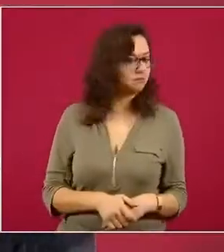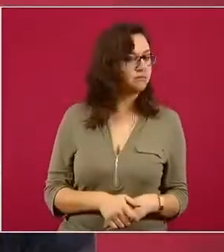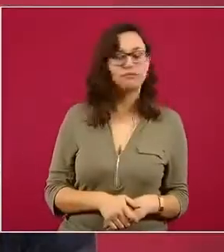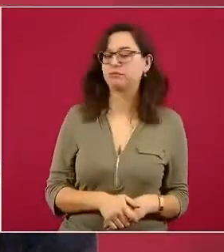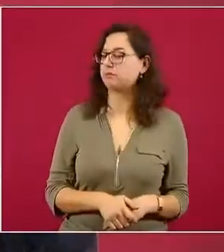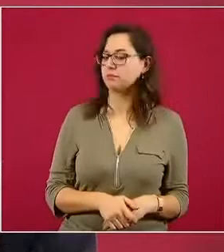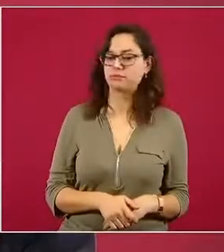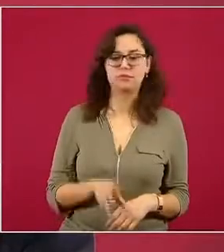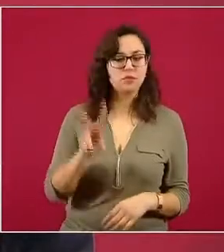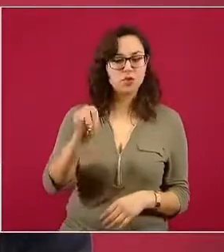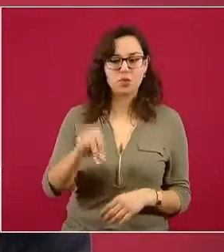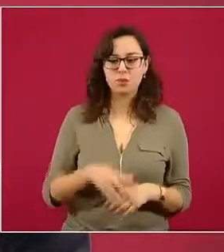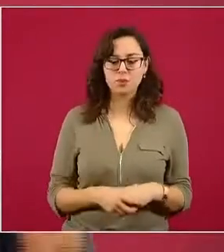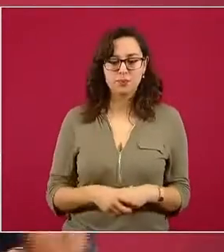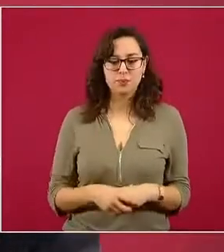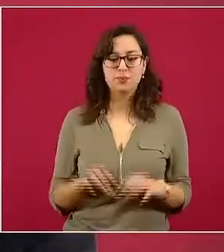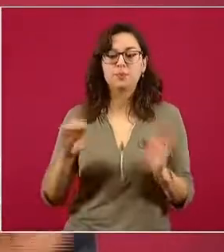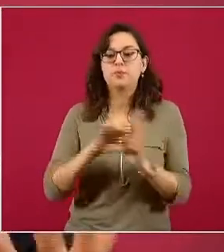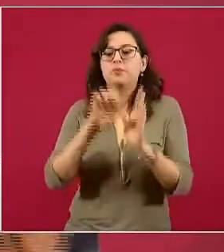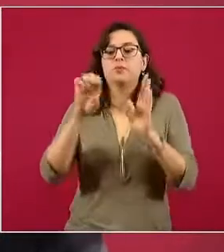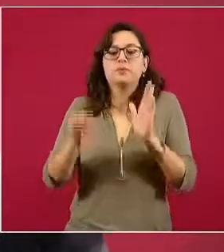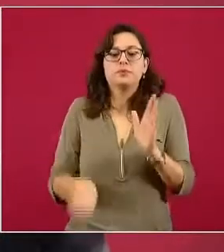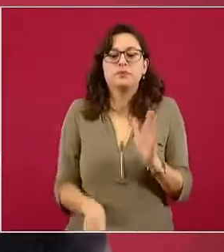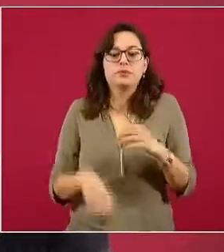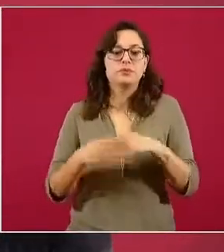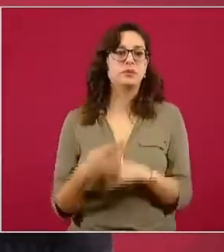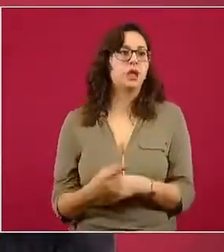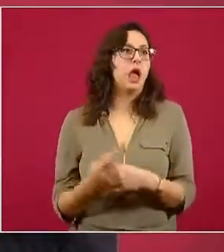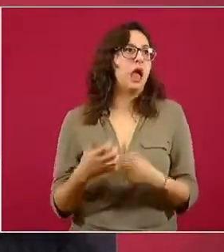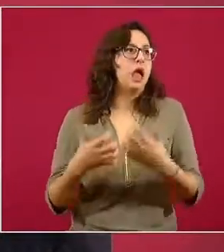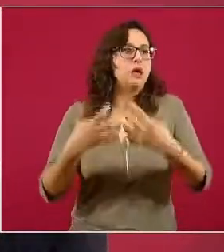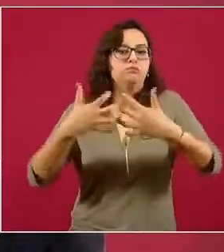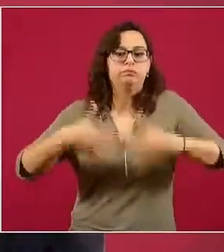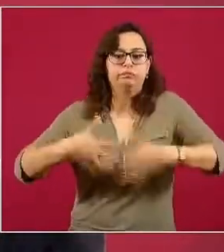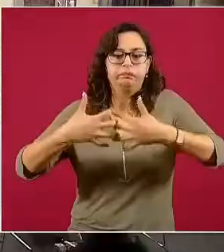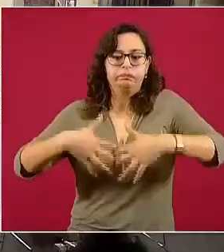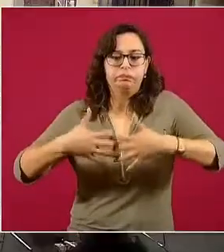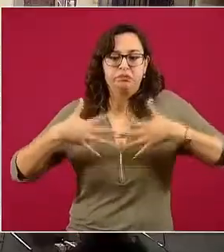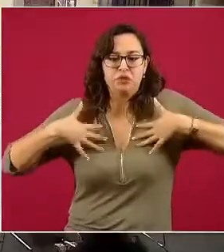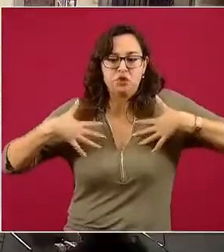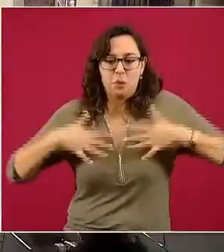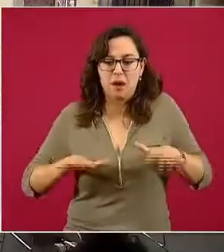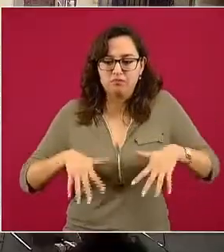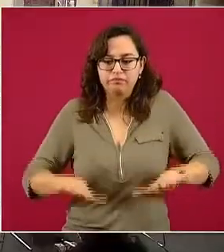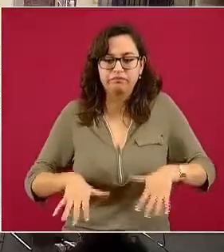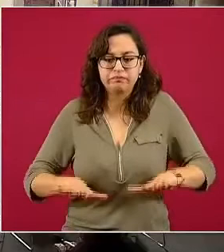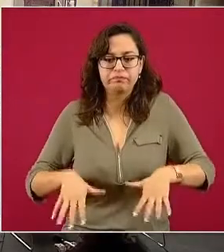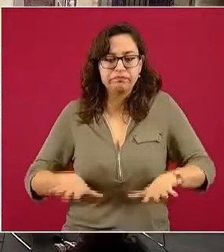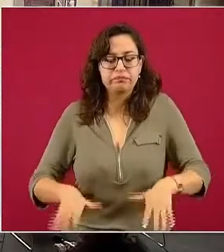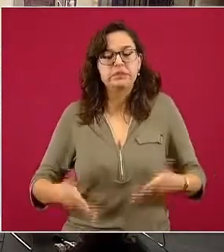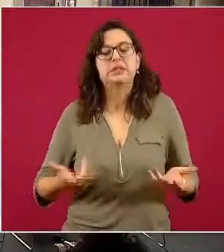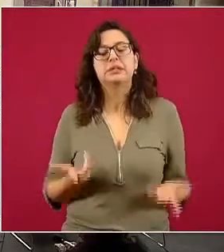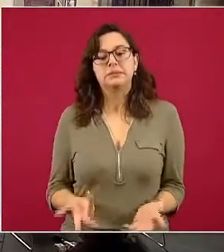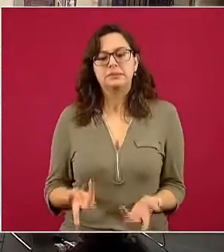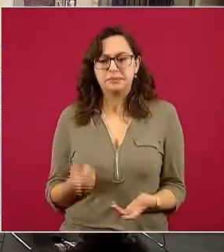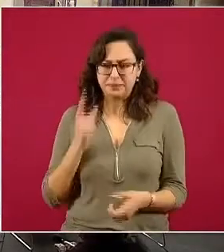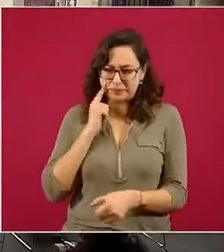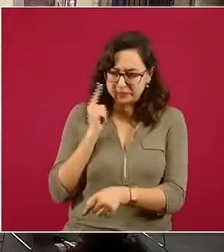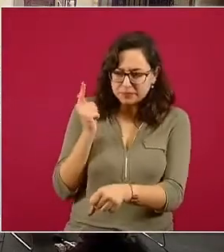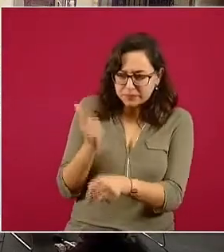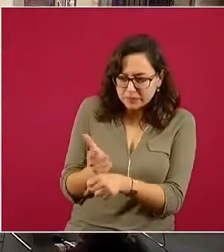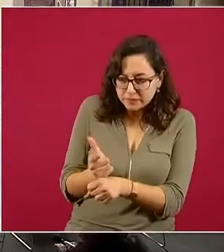una empresa manufacturera, un ejemplo hipotético, decidimos que el riesgo epidémico